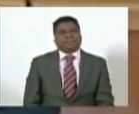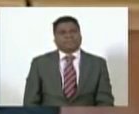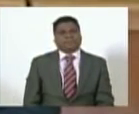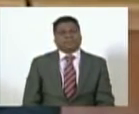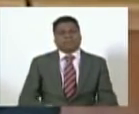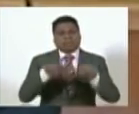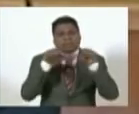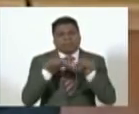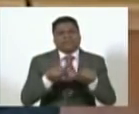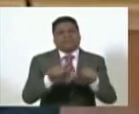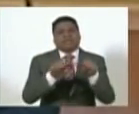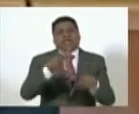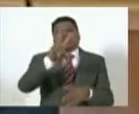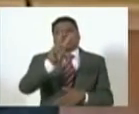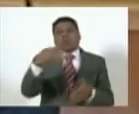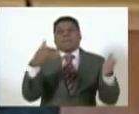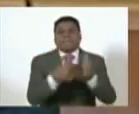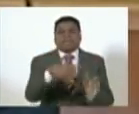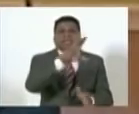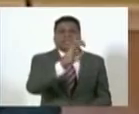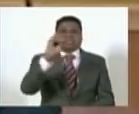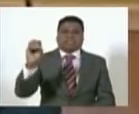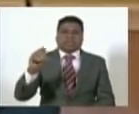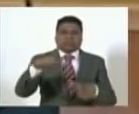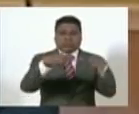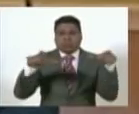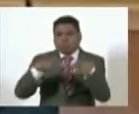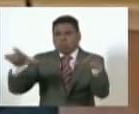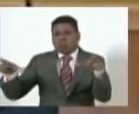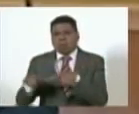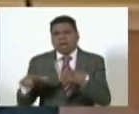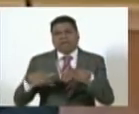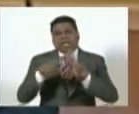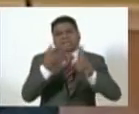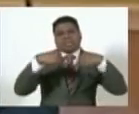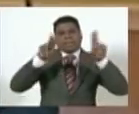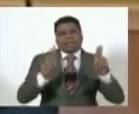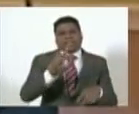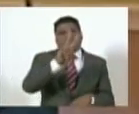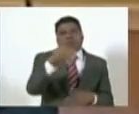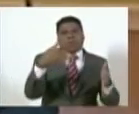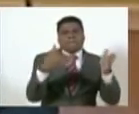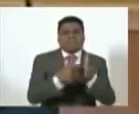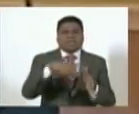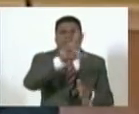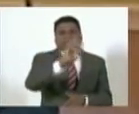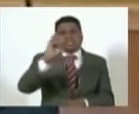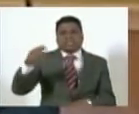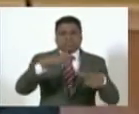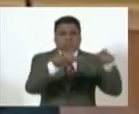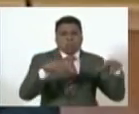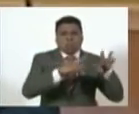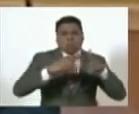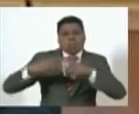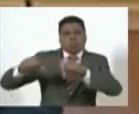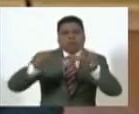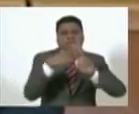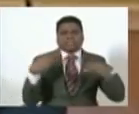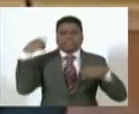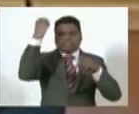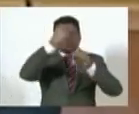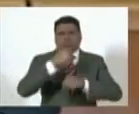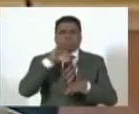establecer 2.300 cuadrantes de paz en 2.300 territorios de seguridad